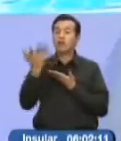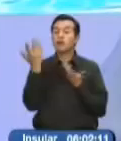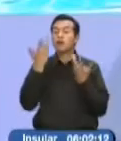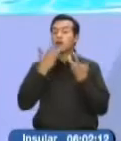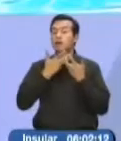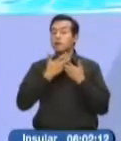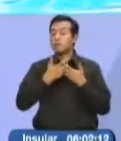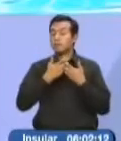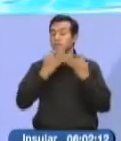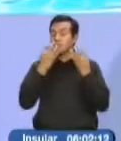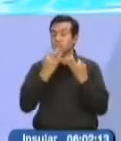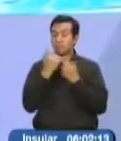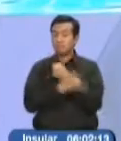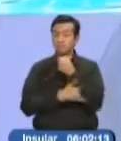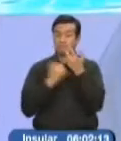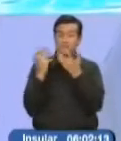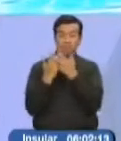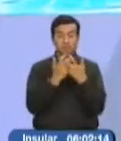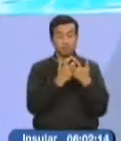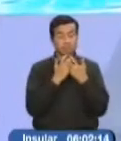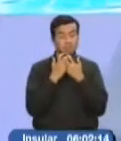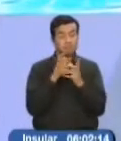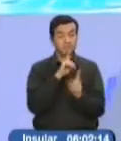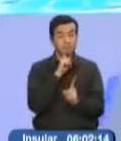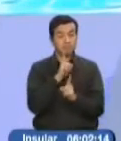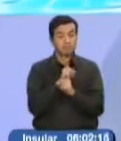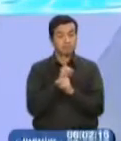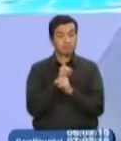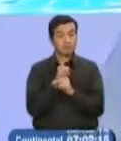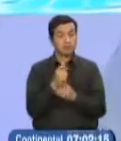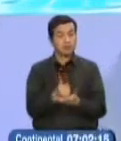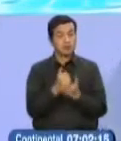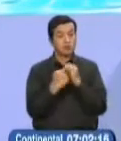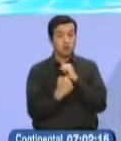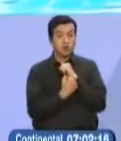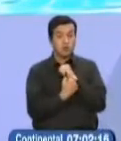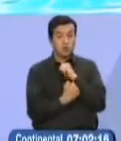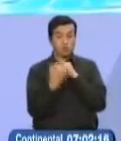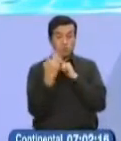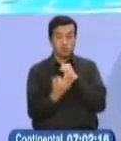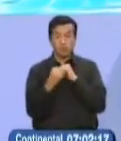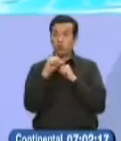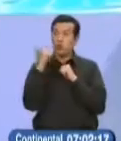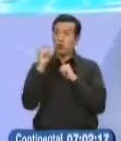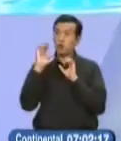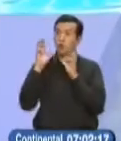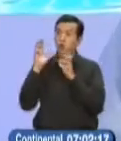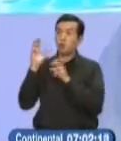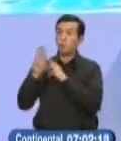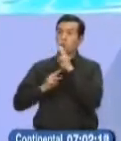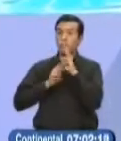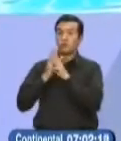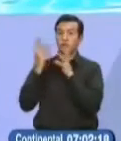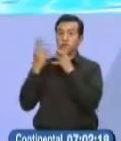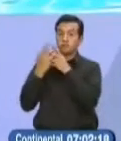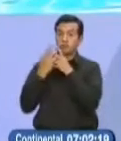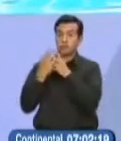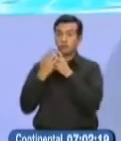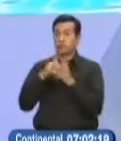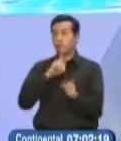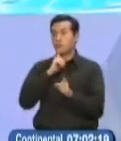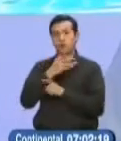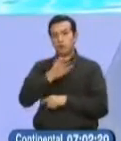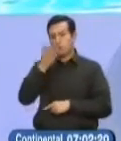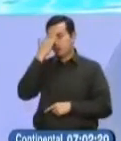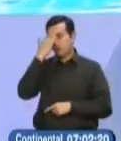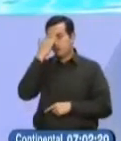articular entre todos los países y nos va a dar fuerza para poder negociar con otros bloques a nivel mundial, porque como tú acabas de recordar, es un